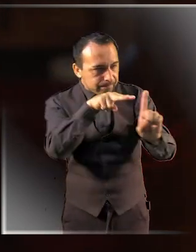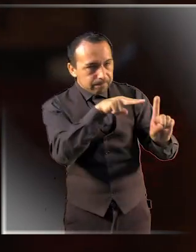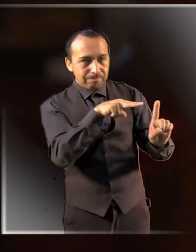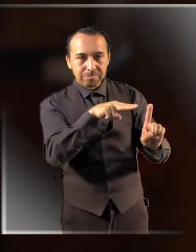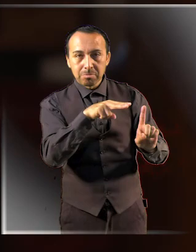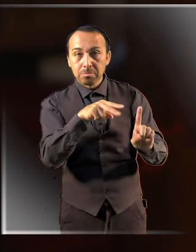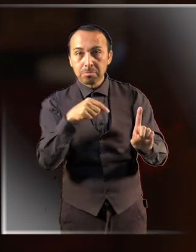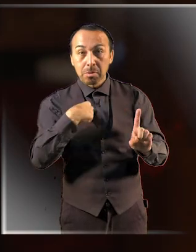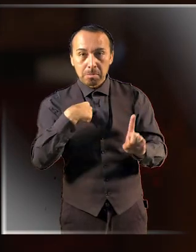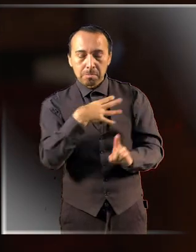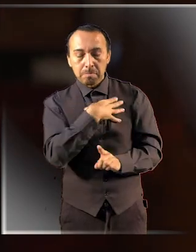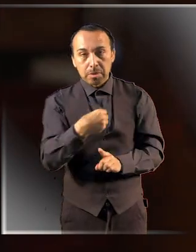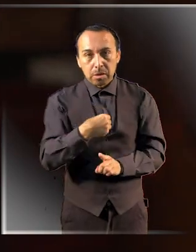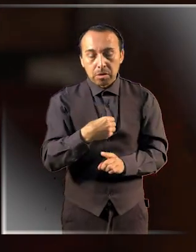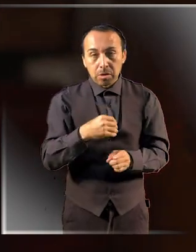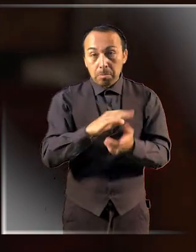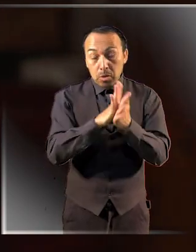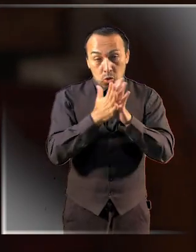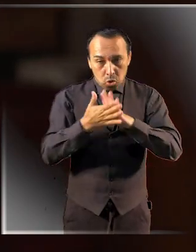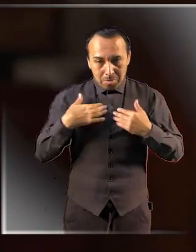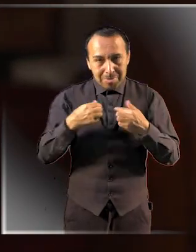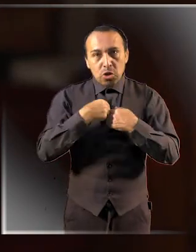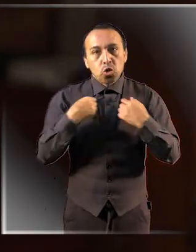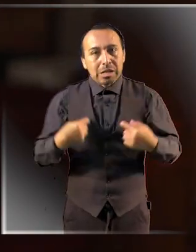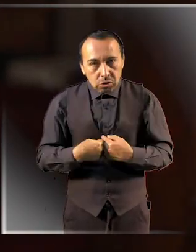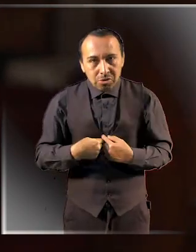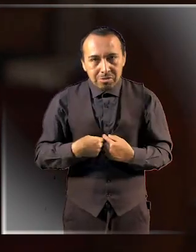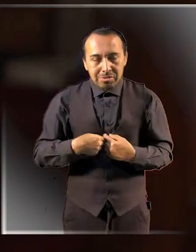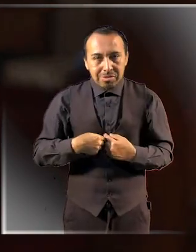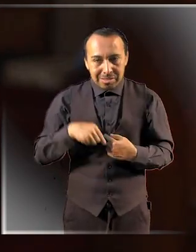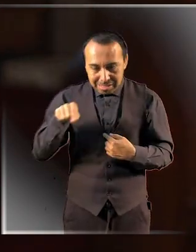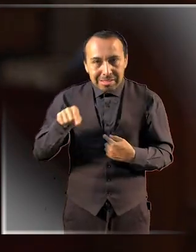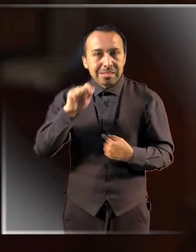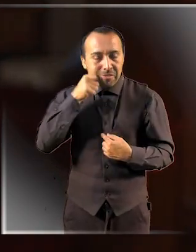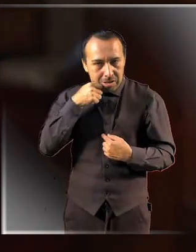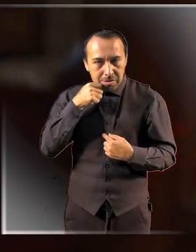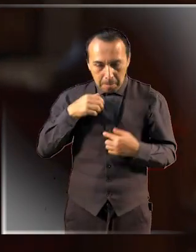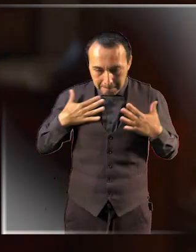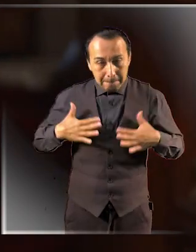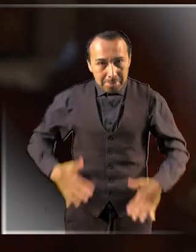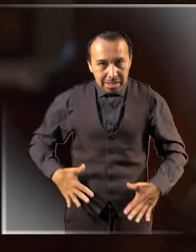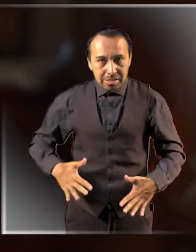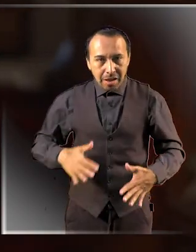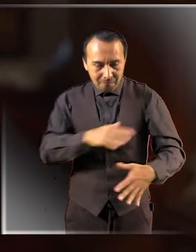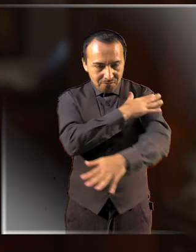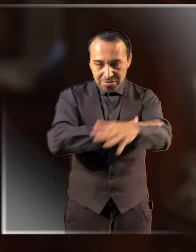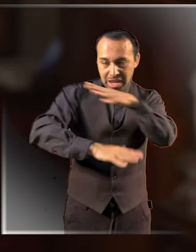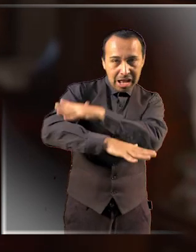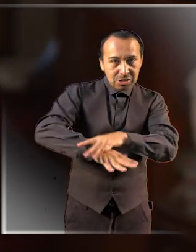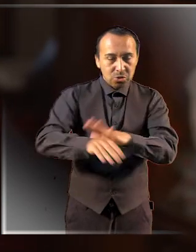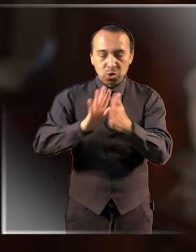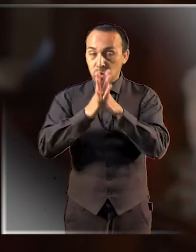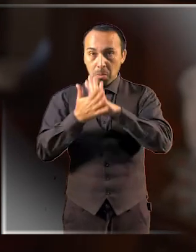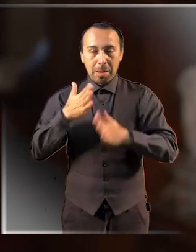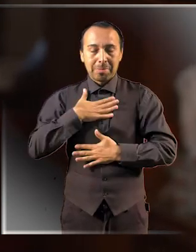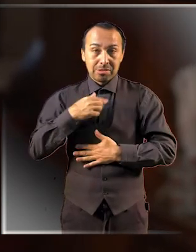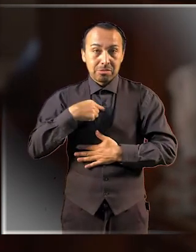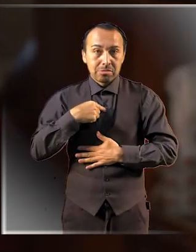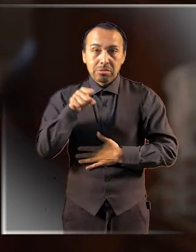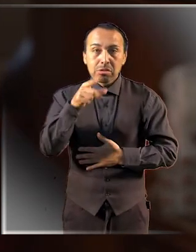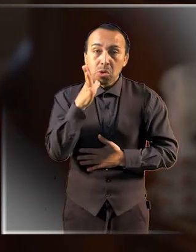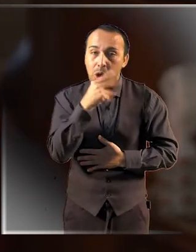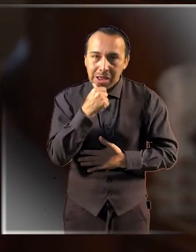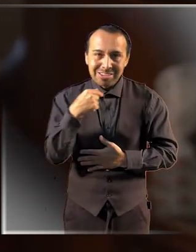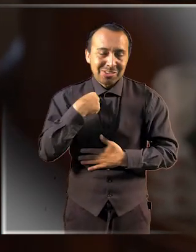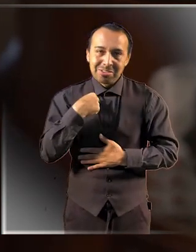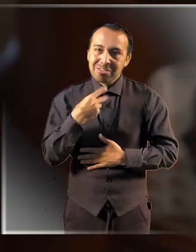Porque mi Manuel le... Es mi aire, es mi corazón, son mis piernas, son mis brazos, es todo para mí. Yo sin el Emanuel